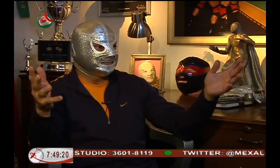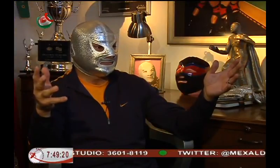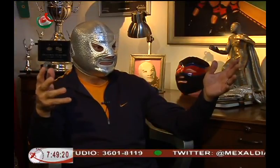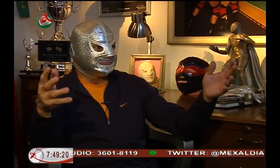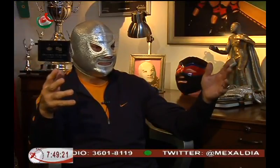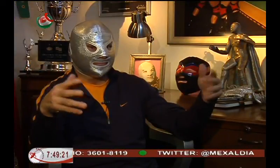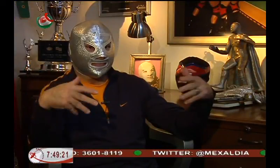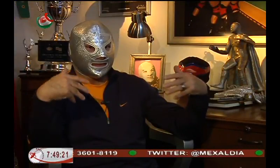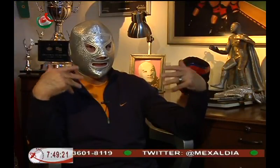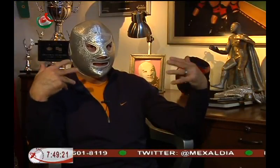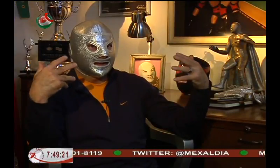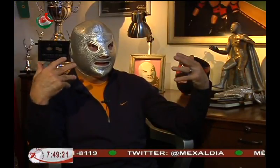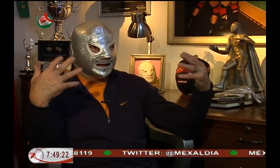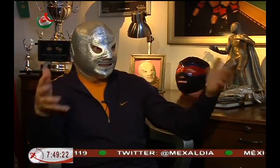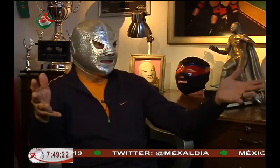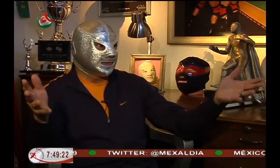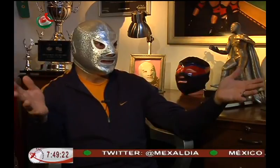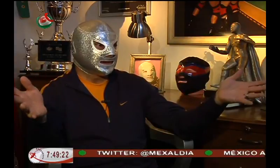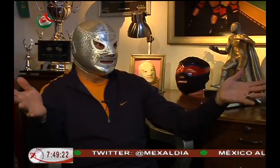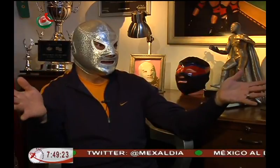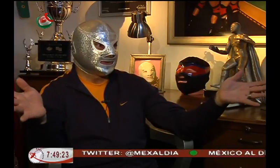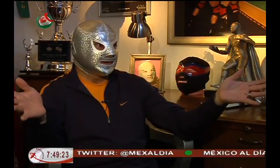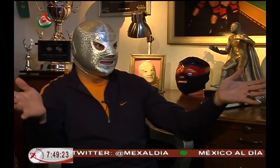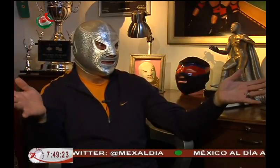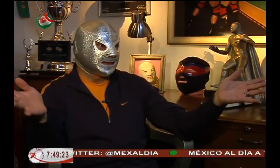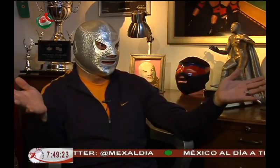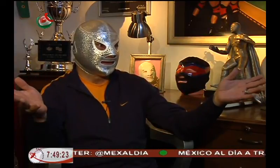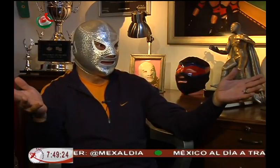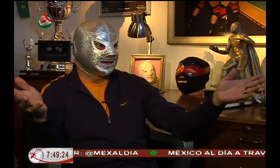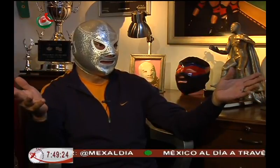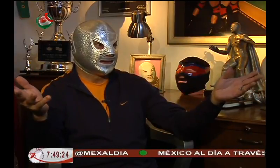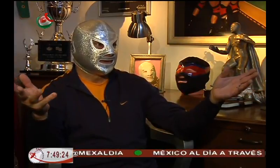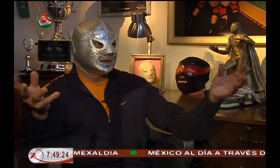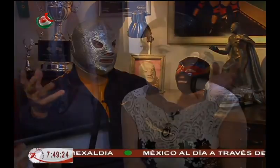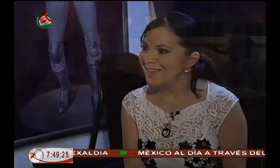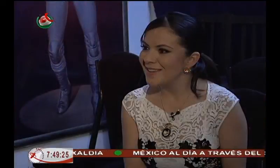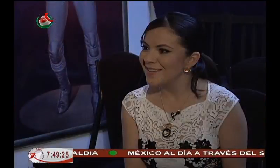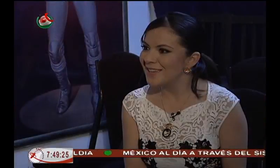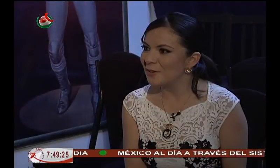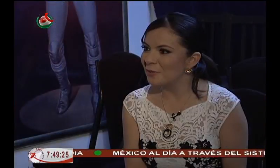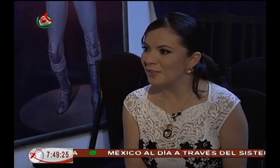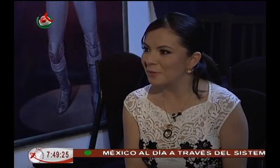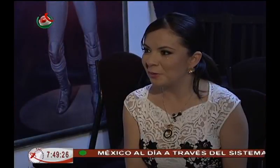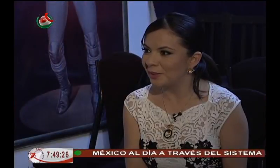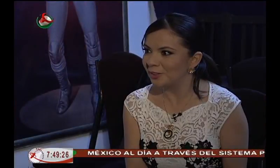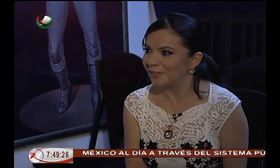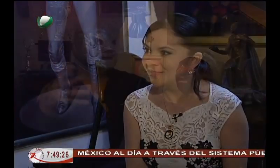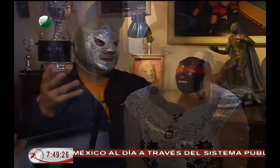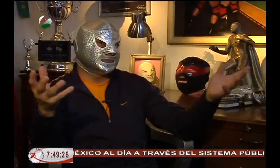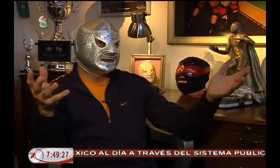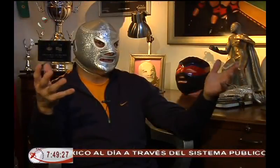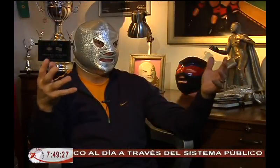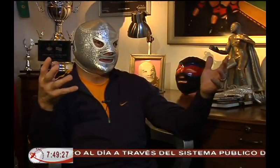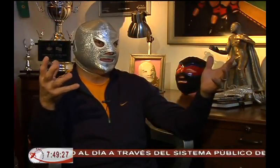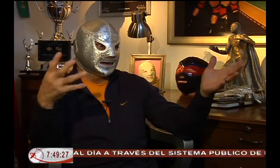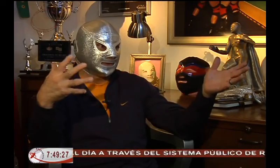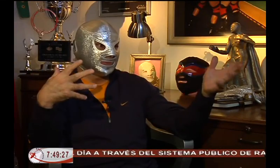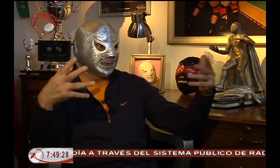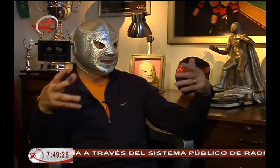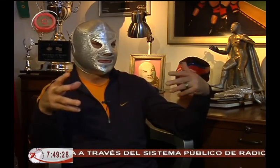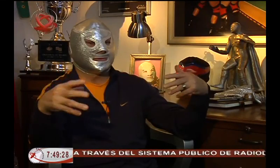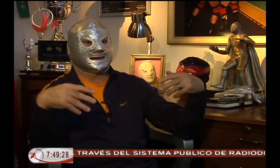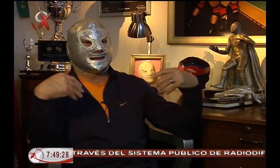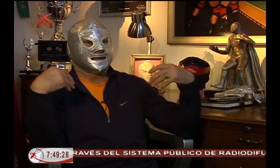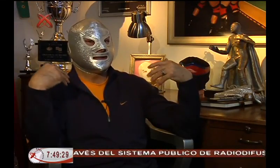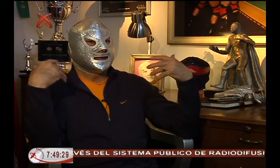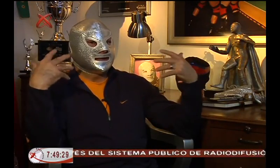libre y ahí me di cuenta que el santo era mi papá. Entonces fue... ¿Y cómo fue ese momento? Pues fuerte, un